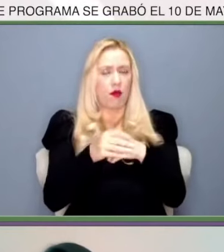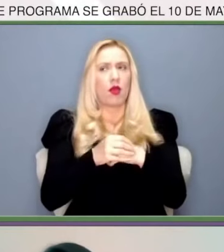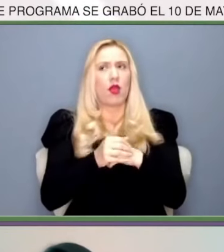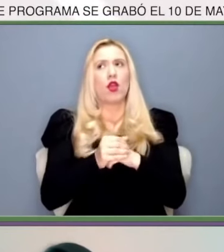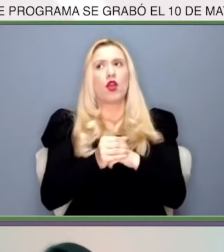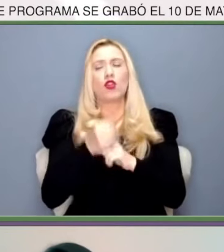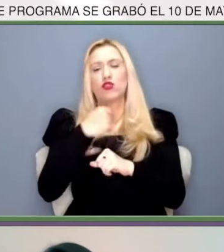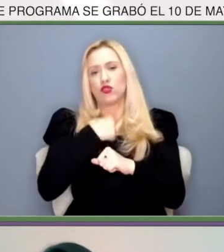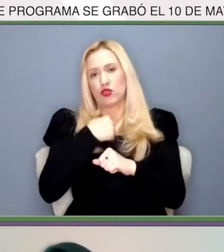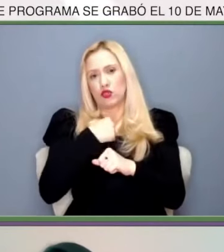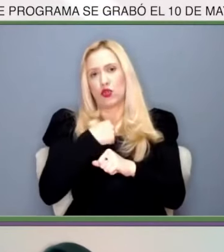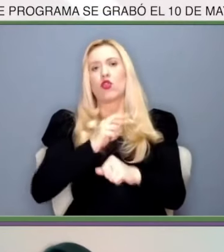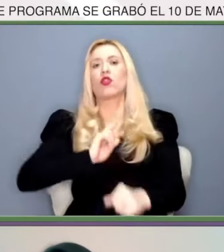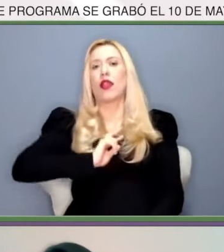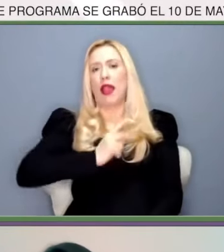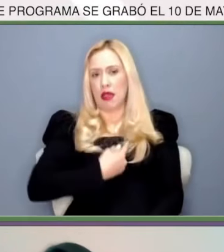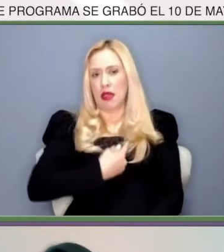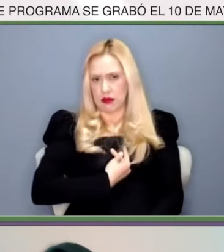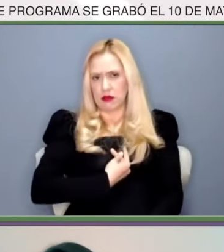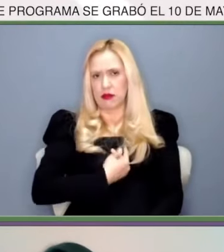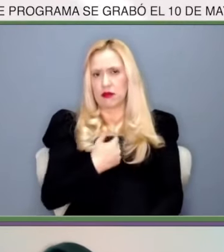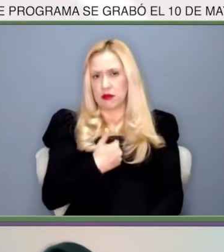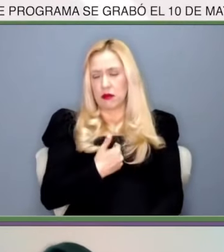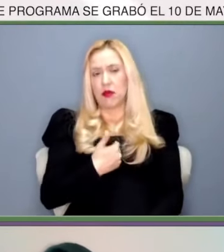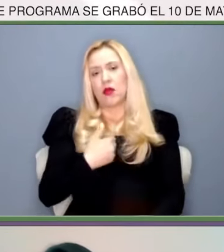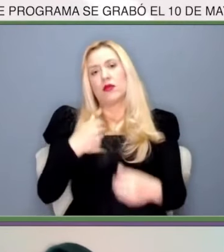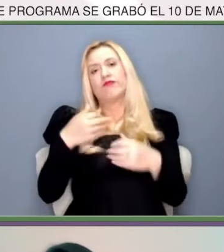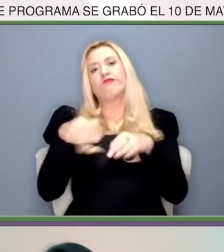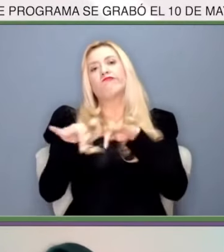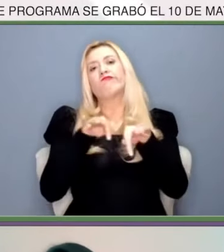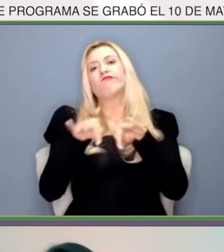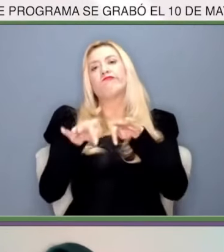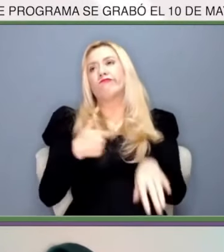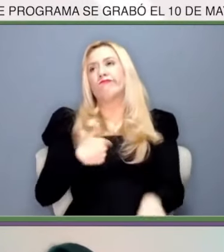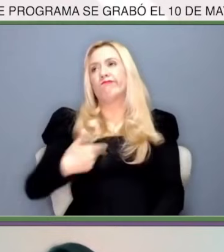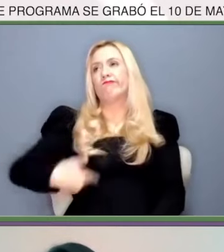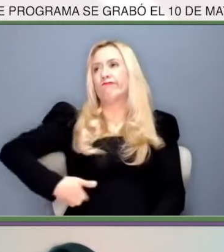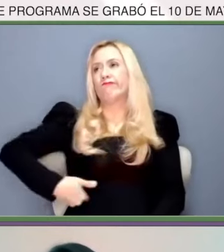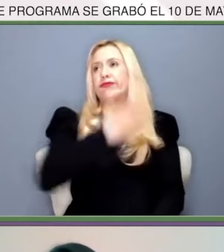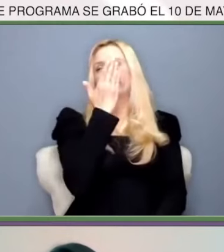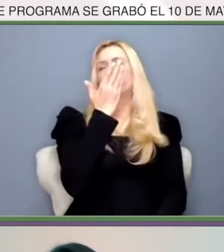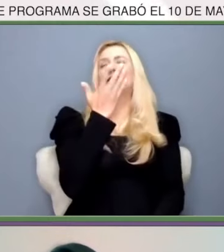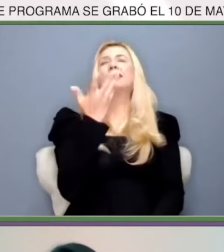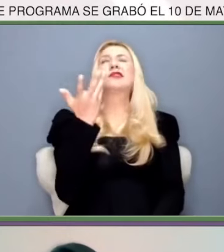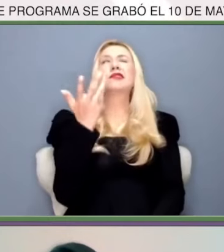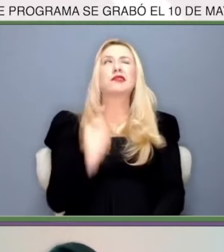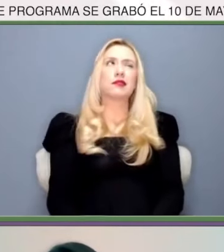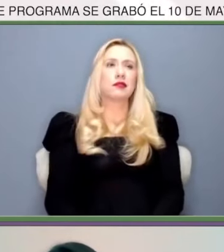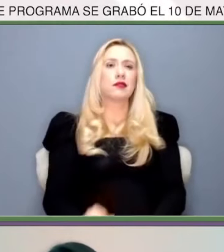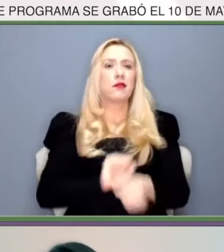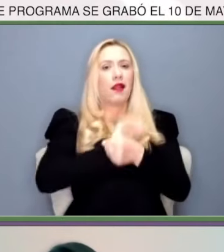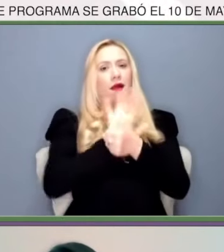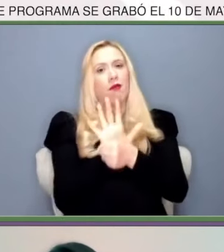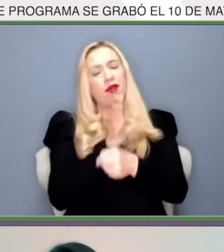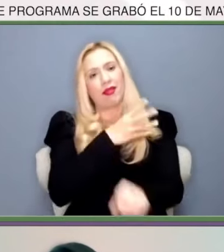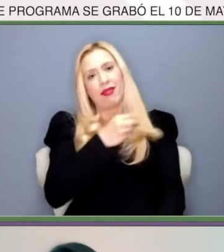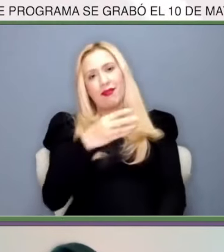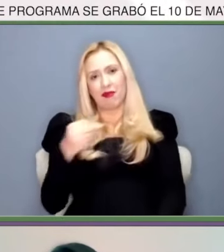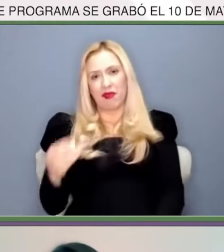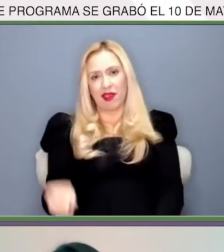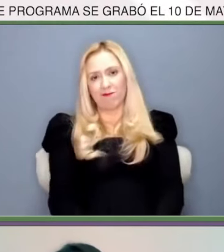Yo soy una persona trans que perdió su trabajo al inicio de la pandemia, que